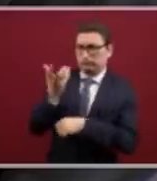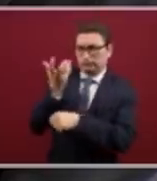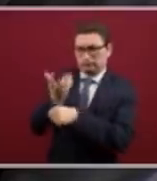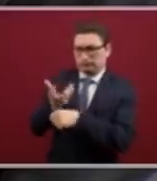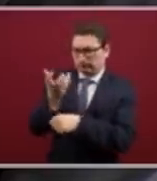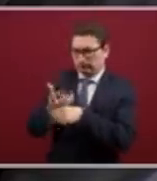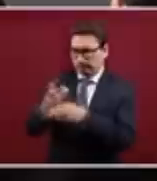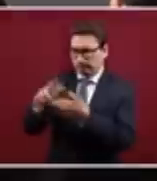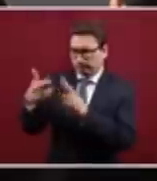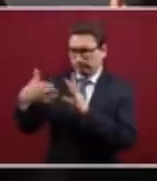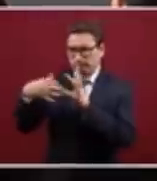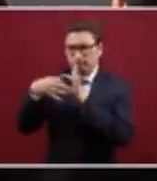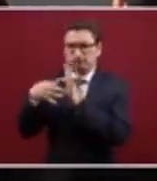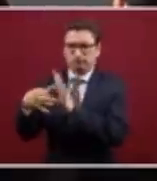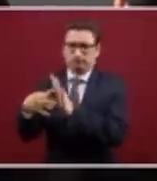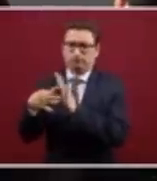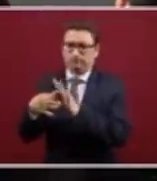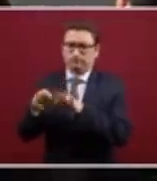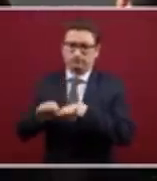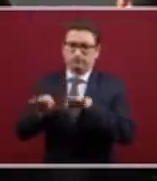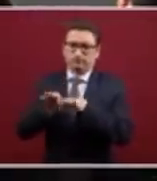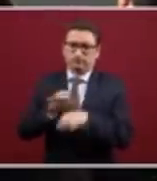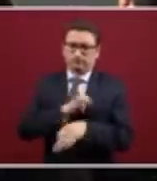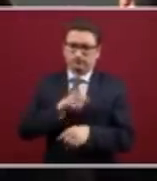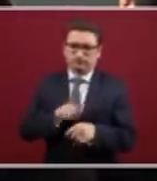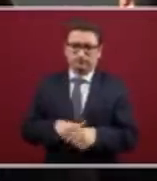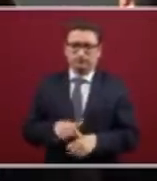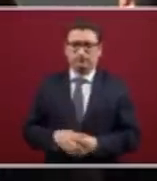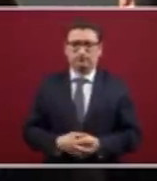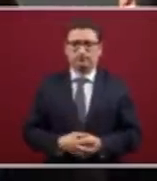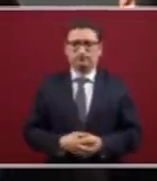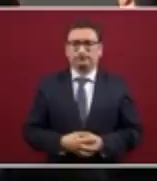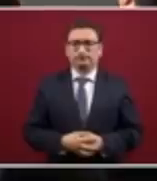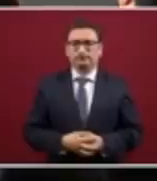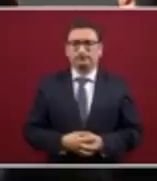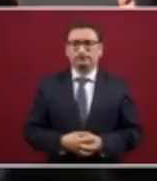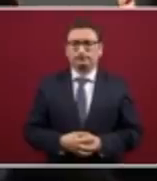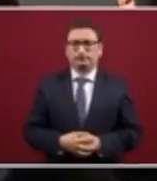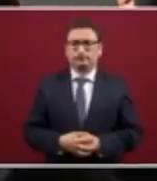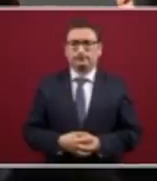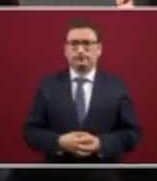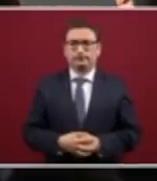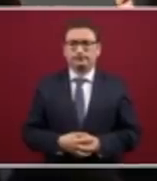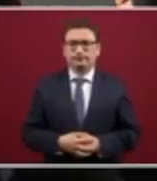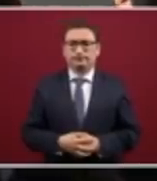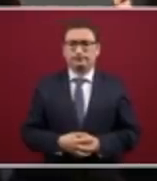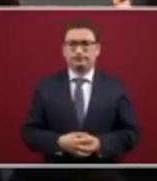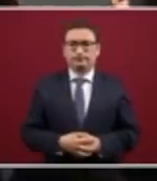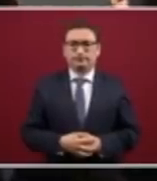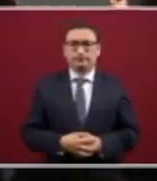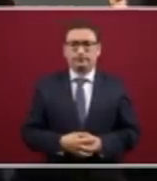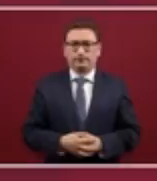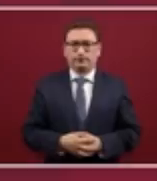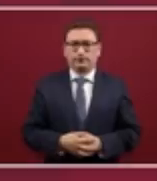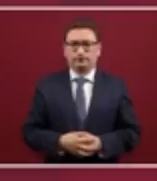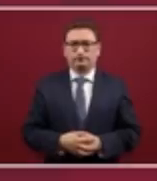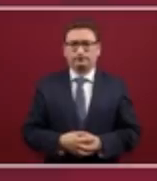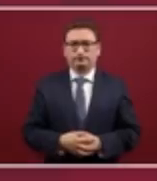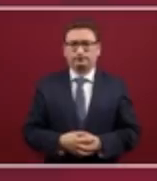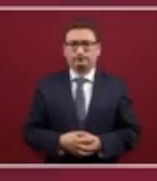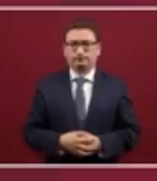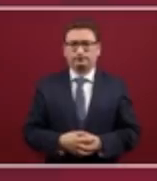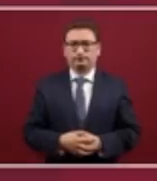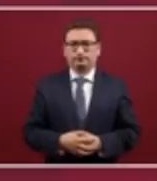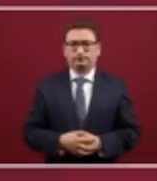el mandatario mexicano dijo que en el tema de la migración no se puede condenar a quienes por hambre y necesidad optan por migrar